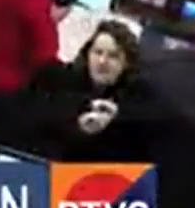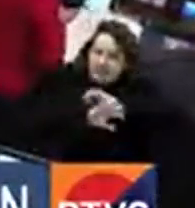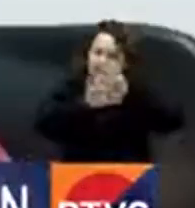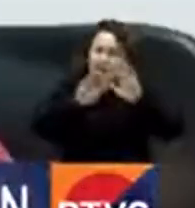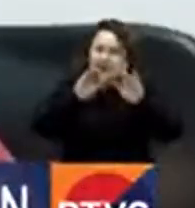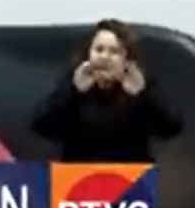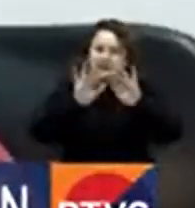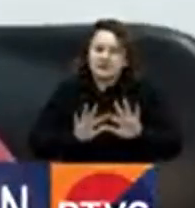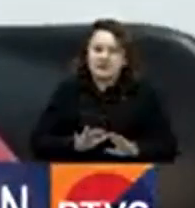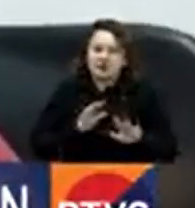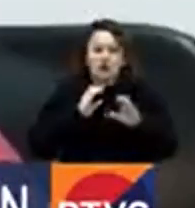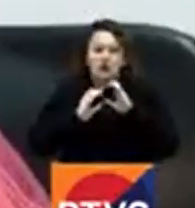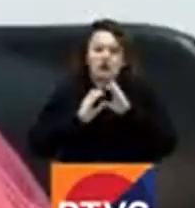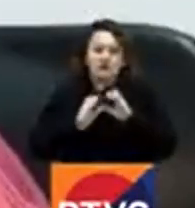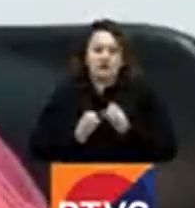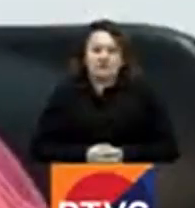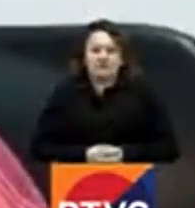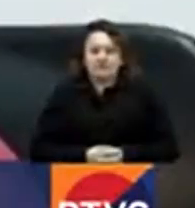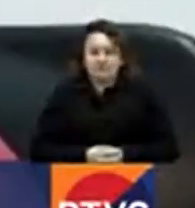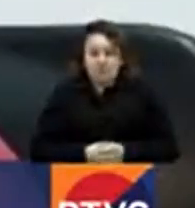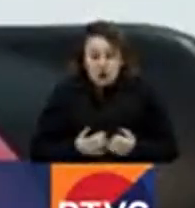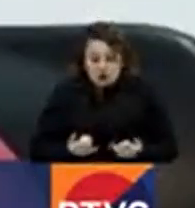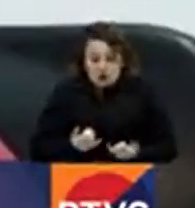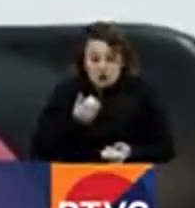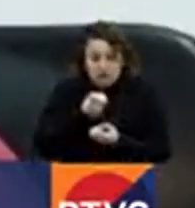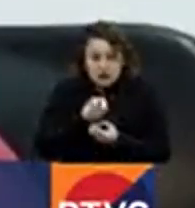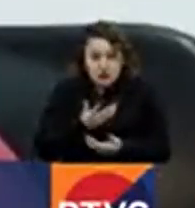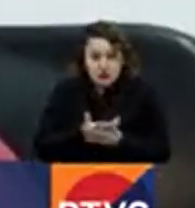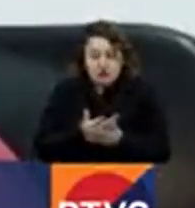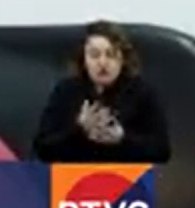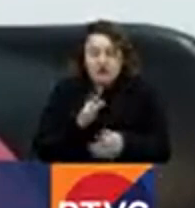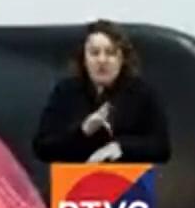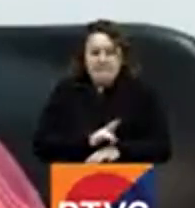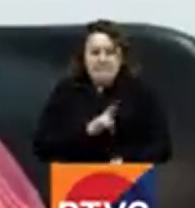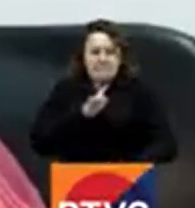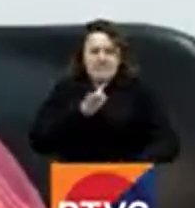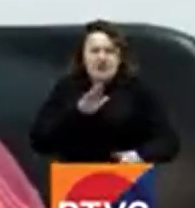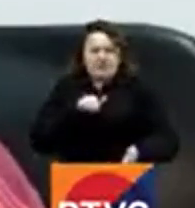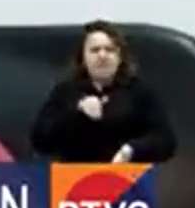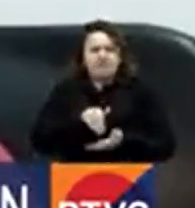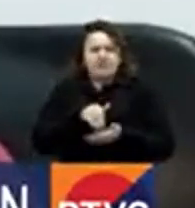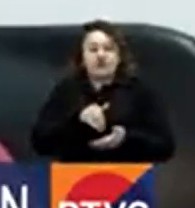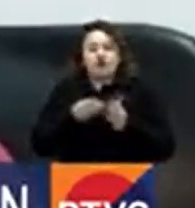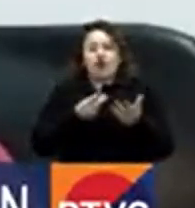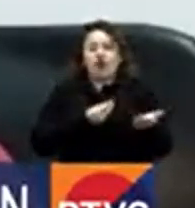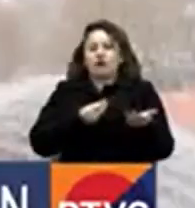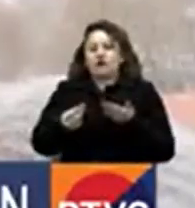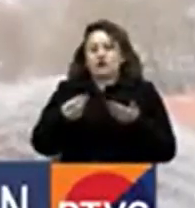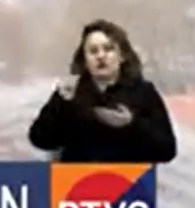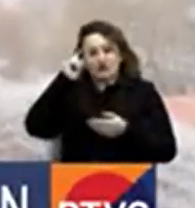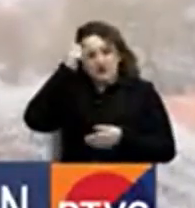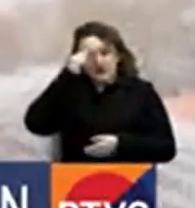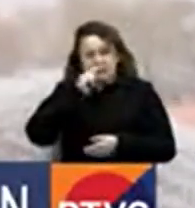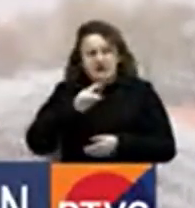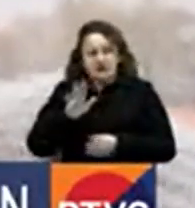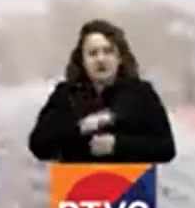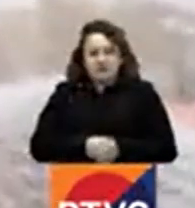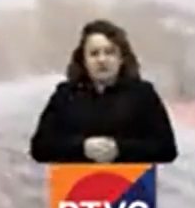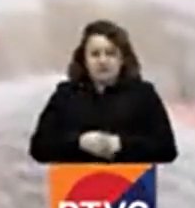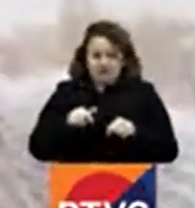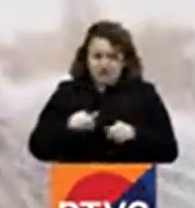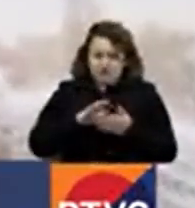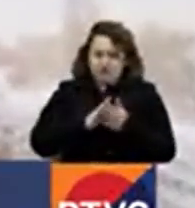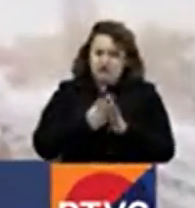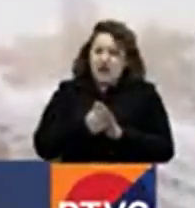comunicación. Hoy esa estructura, desde muy temprano, inicia empoderada y fijando condiciones al gobierno nacional. Que acá la paz la